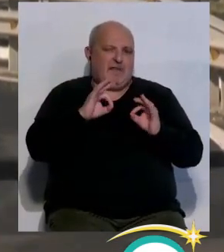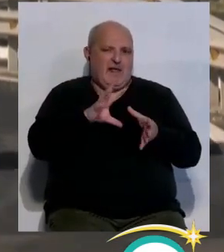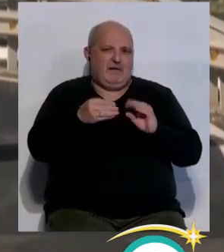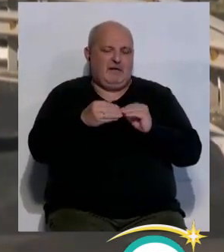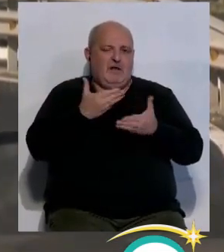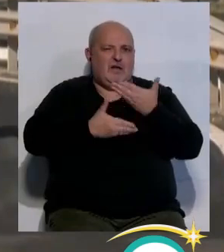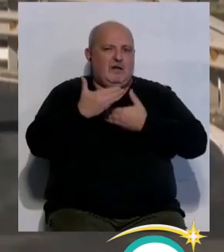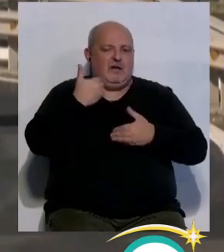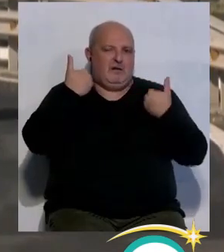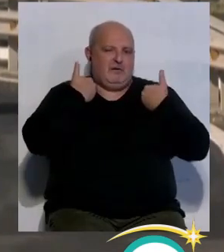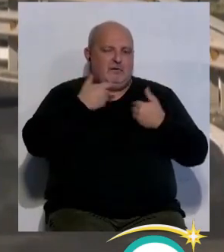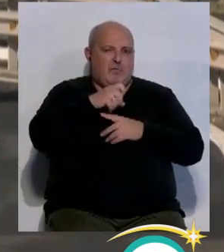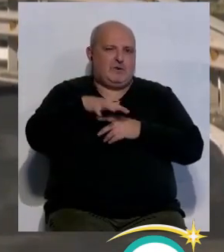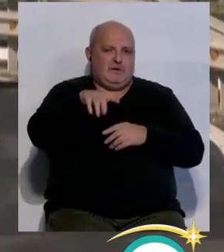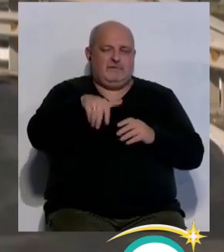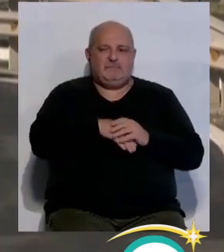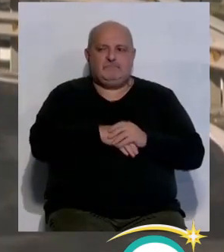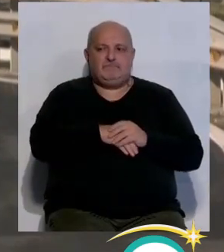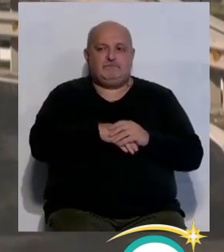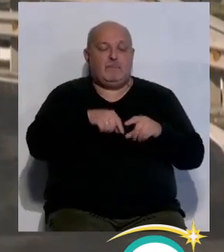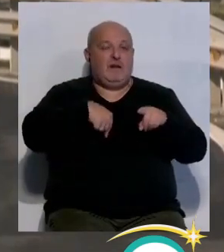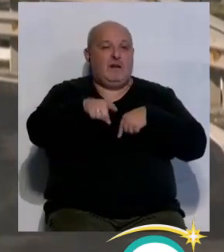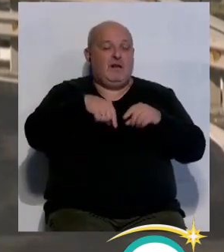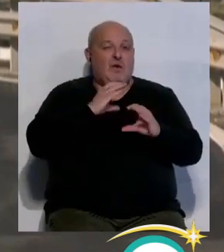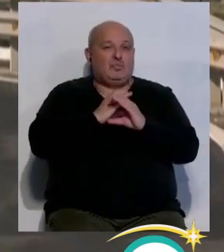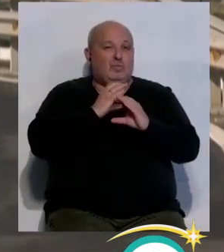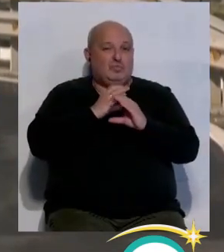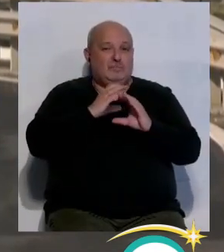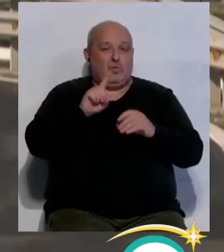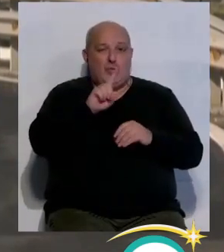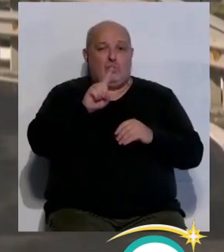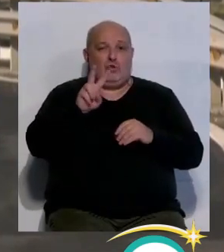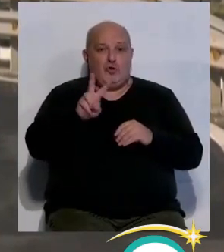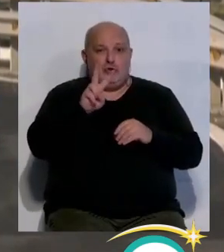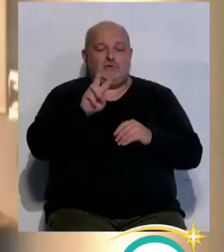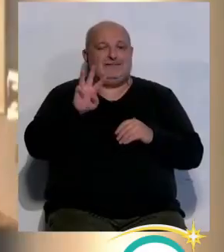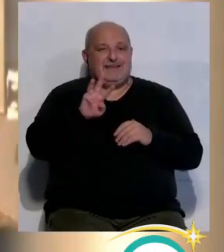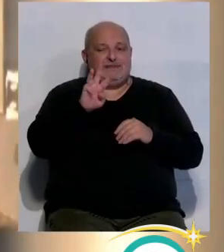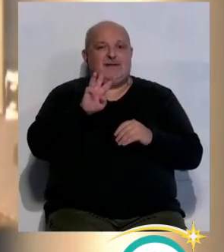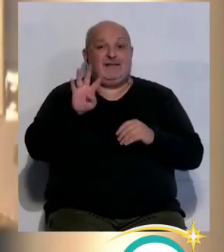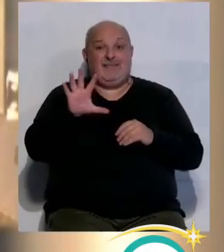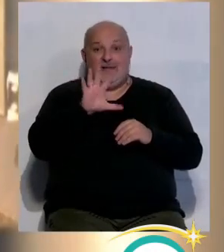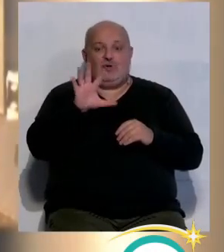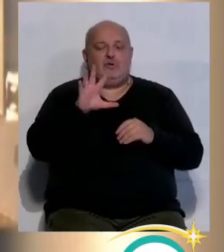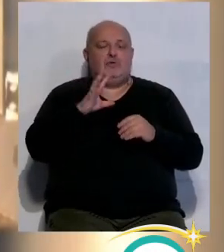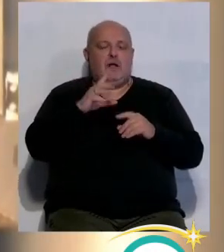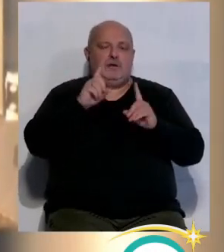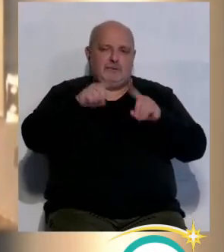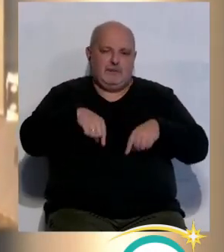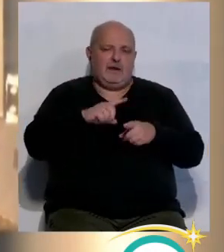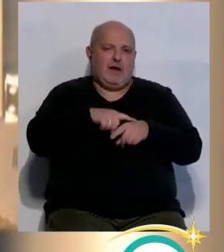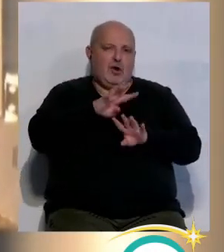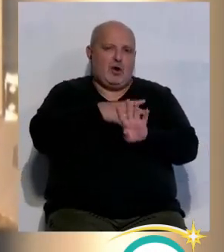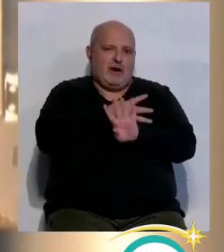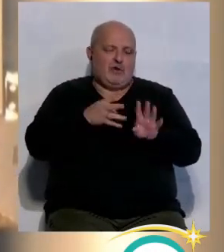en colaboración con la autoridad portuaria. Las líneas del bus urbano 1, 2, 3 y 5 sufrirán